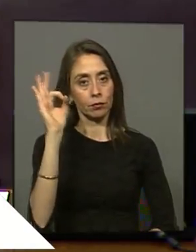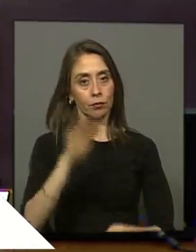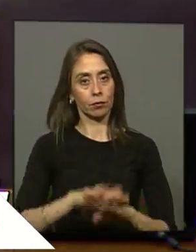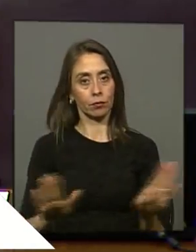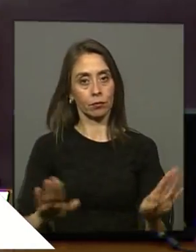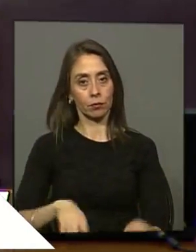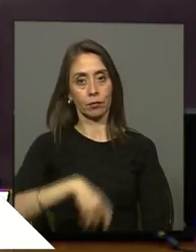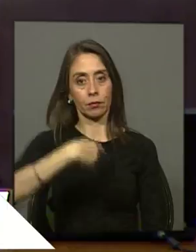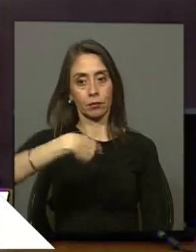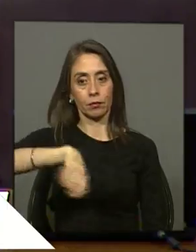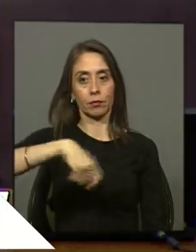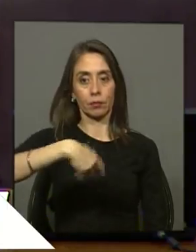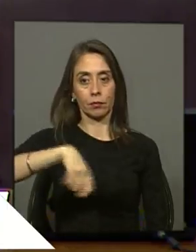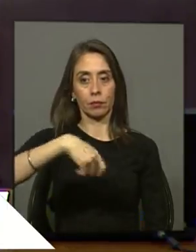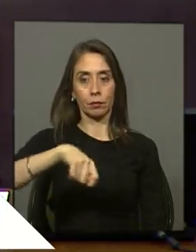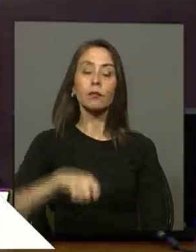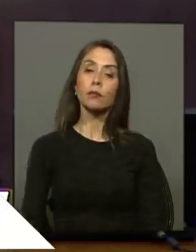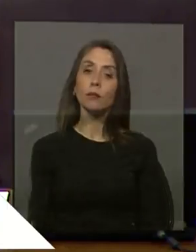levantarla